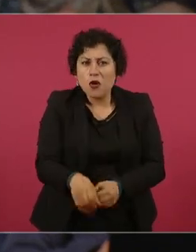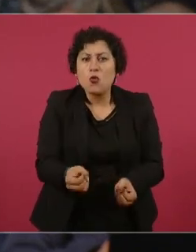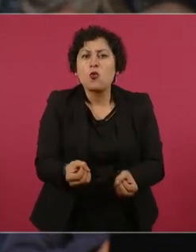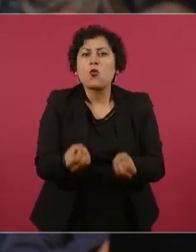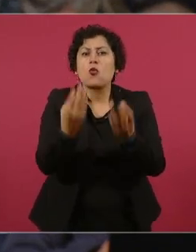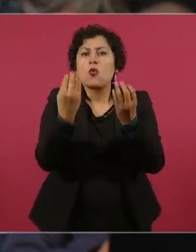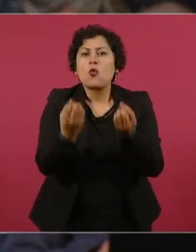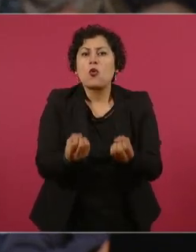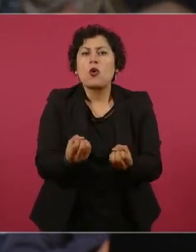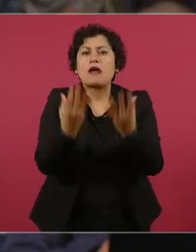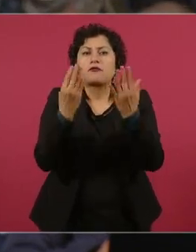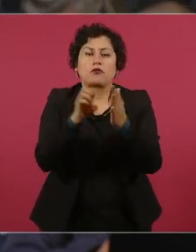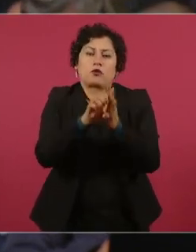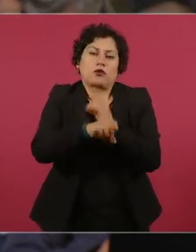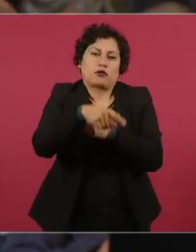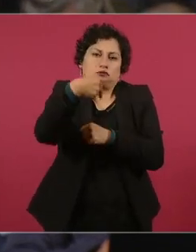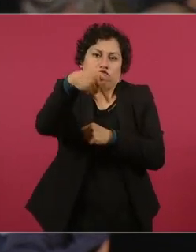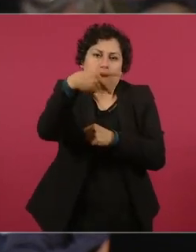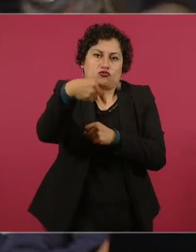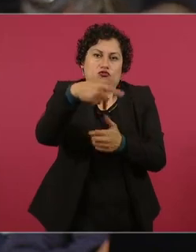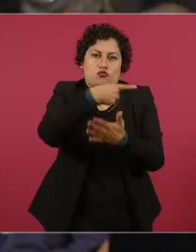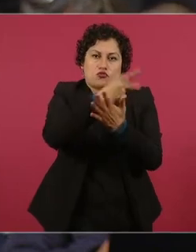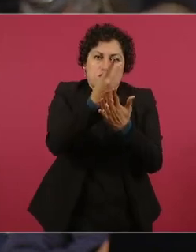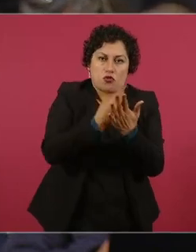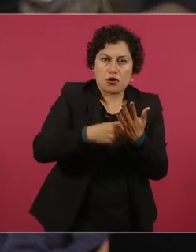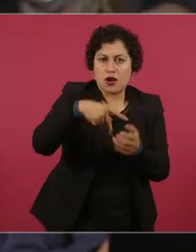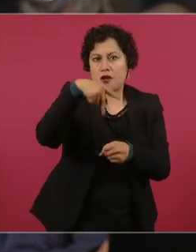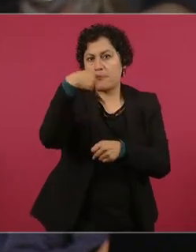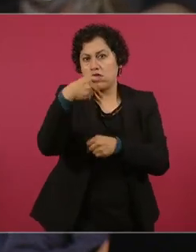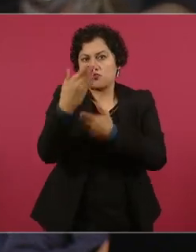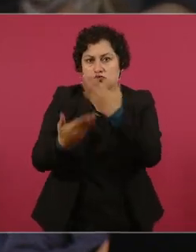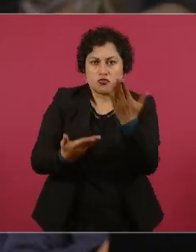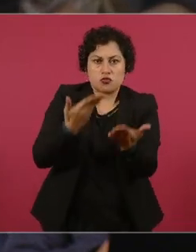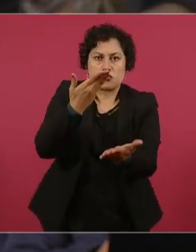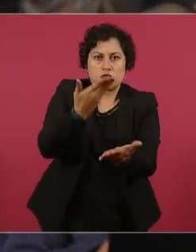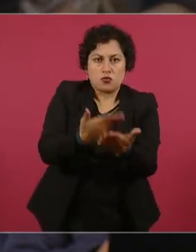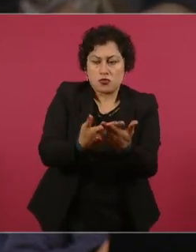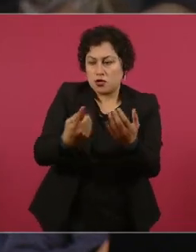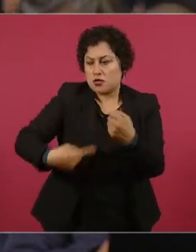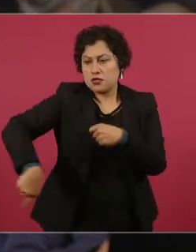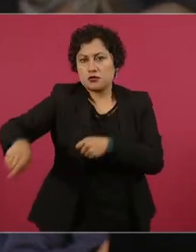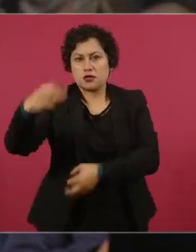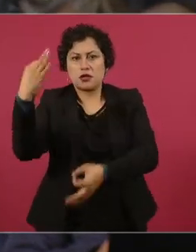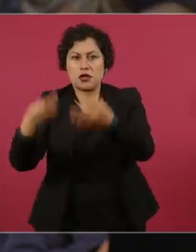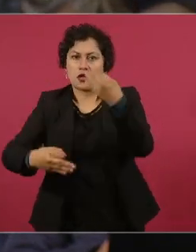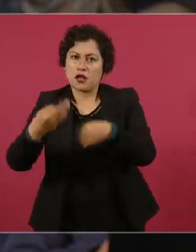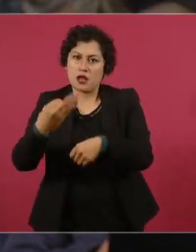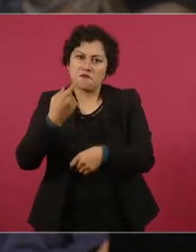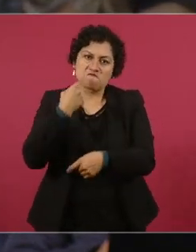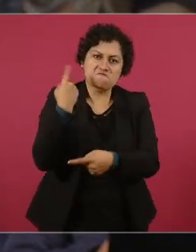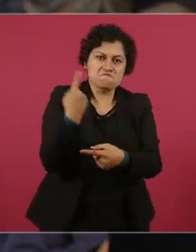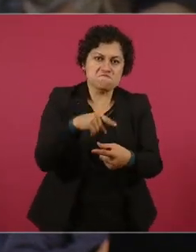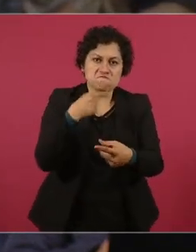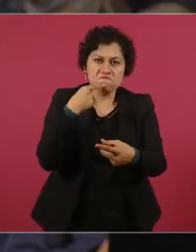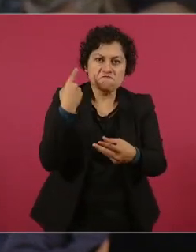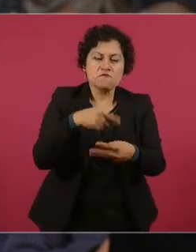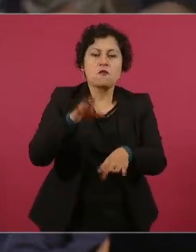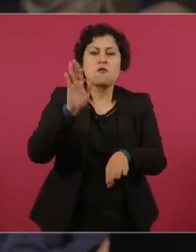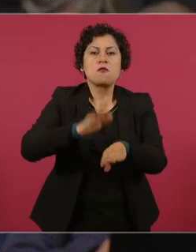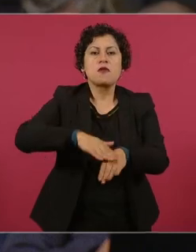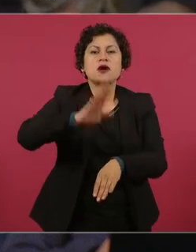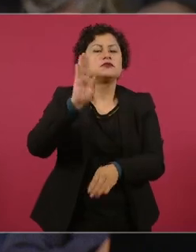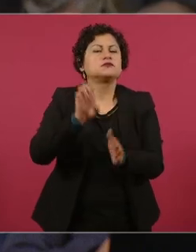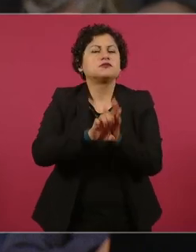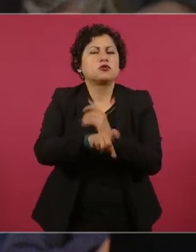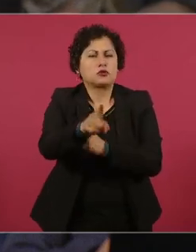obra o en cada bueno, cada propuesta que ustedes hacen ya sea el PAN o sea, incluso el propio Poder